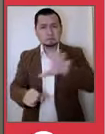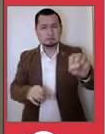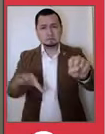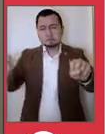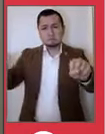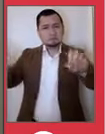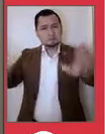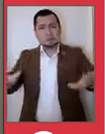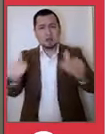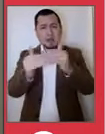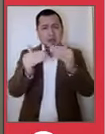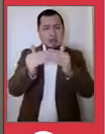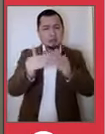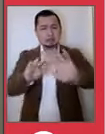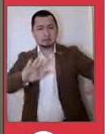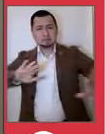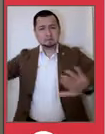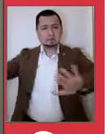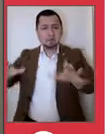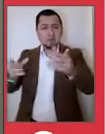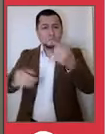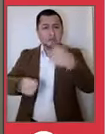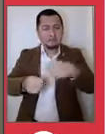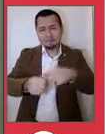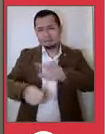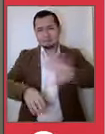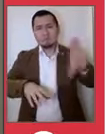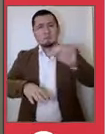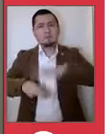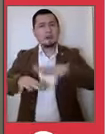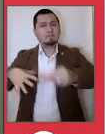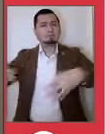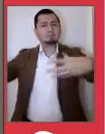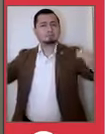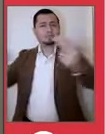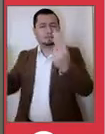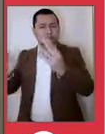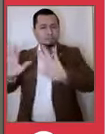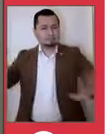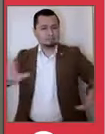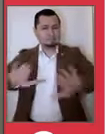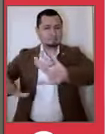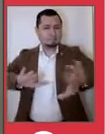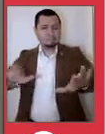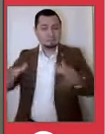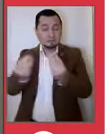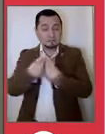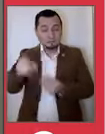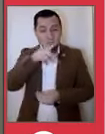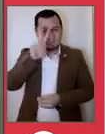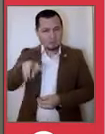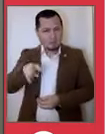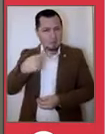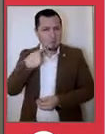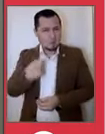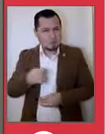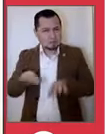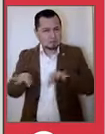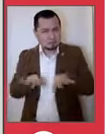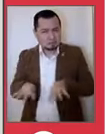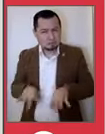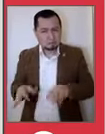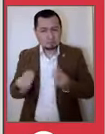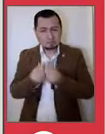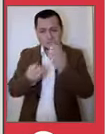contagios aislarlos y poder evitar que contagien a más personas está este esfuerzo la